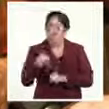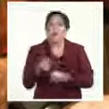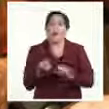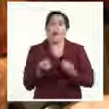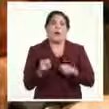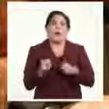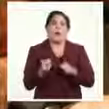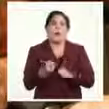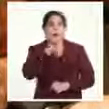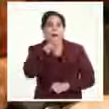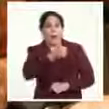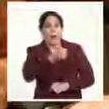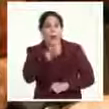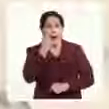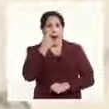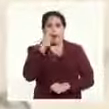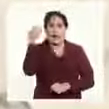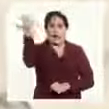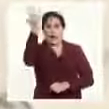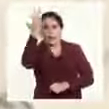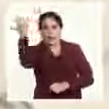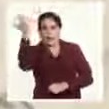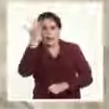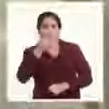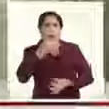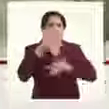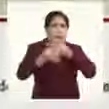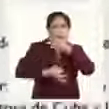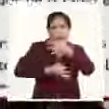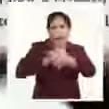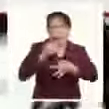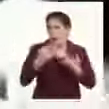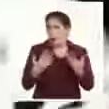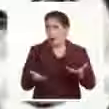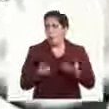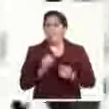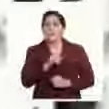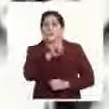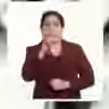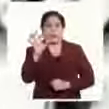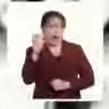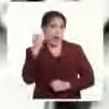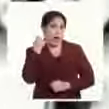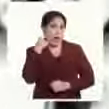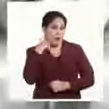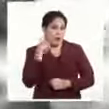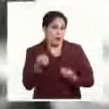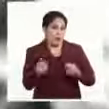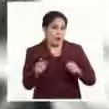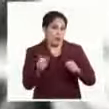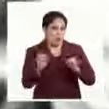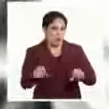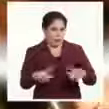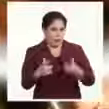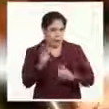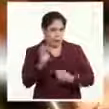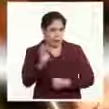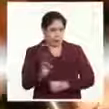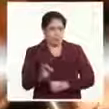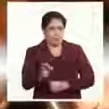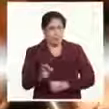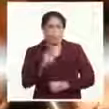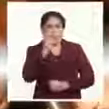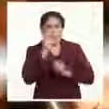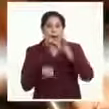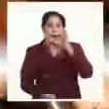el parte del Observatorio Nacional. Hace 100 años te acompaña una señal del corazón. Luis Casas Romero después también funda